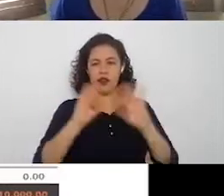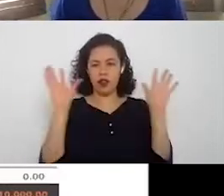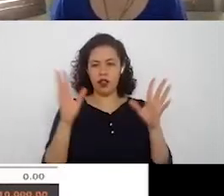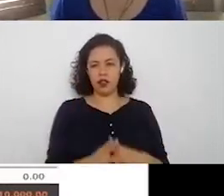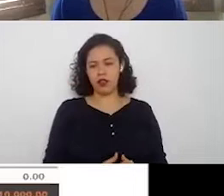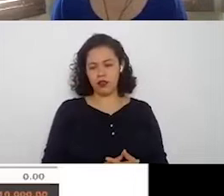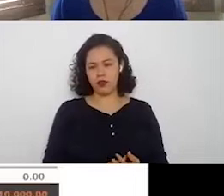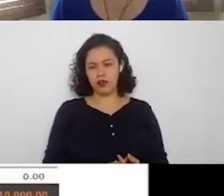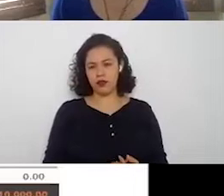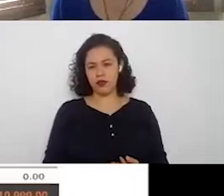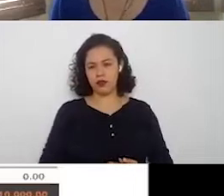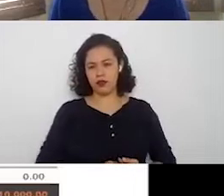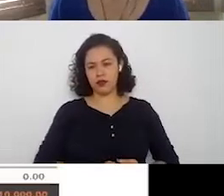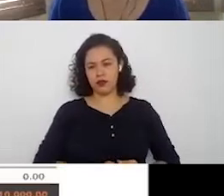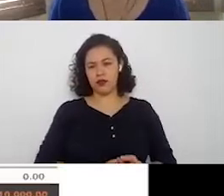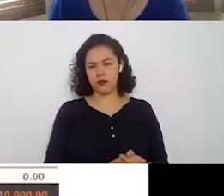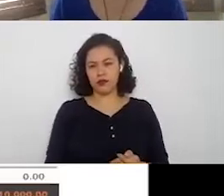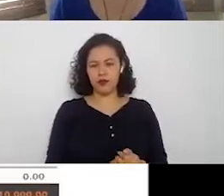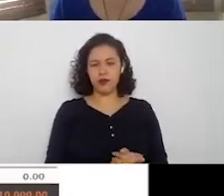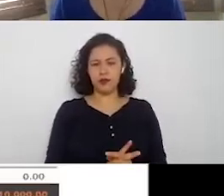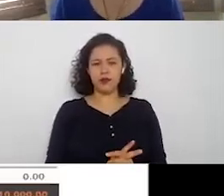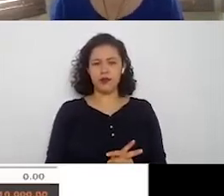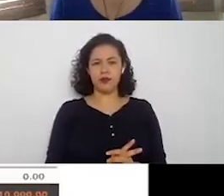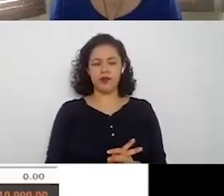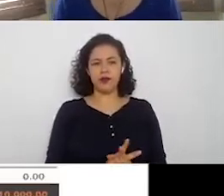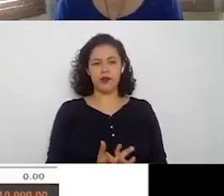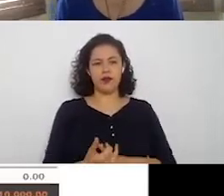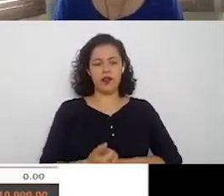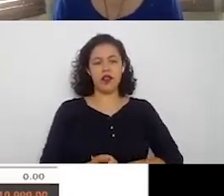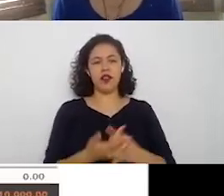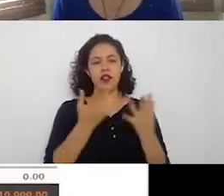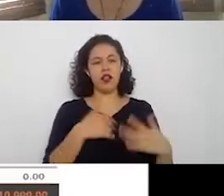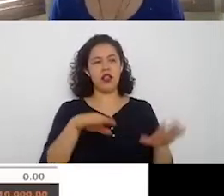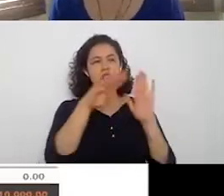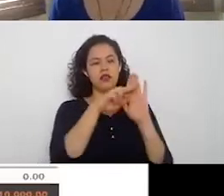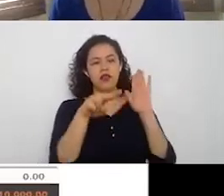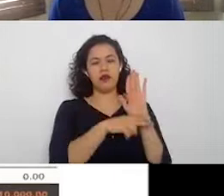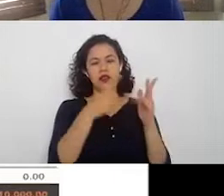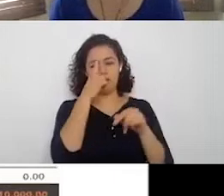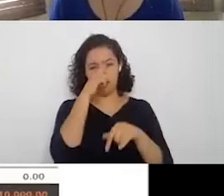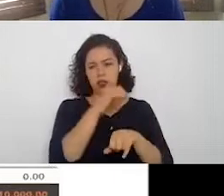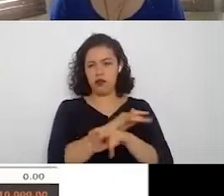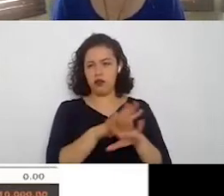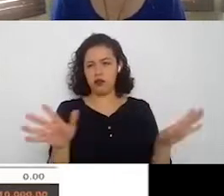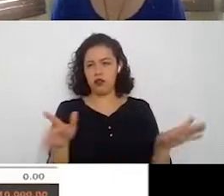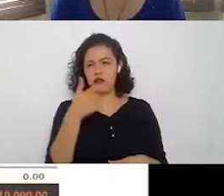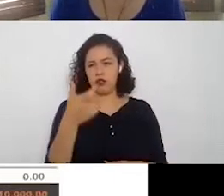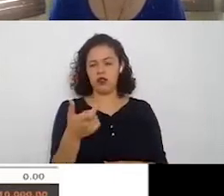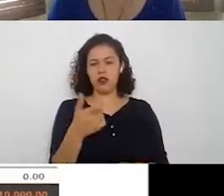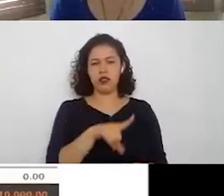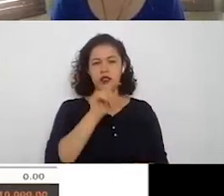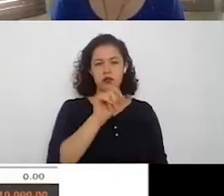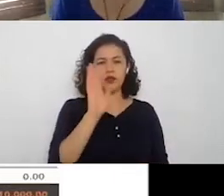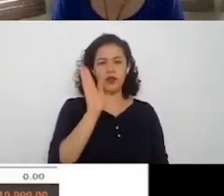Obviamente, lamentablemente las normas de información financiera cuando dicen punto y coma es punto y coma,